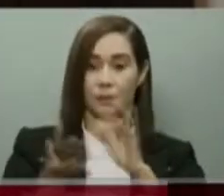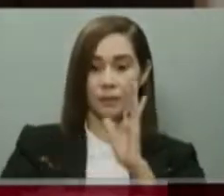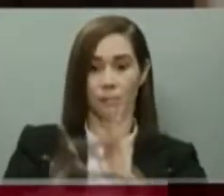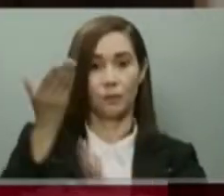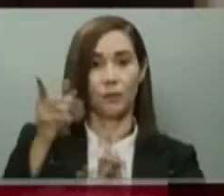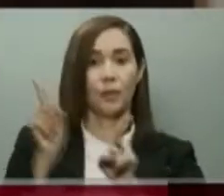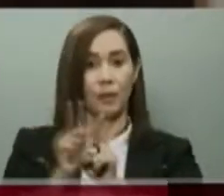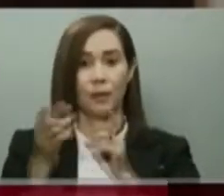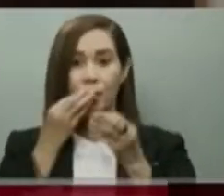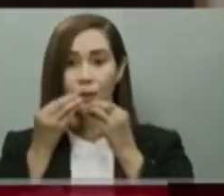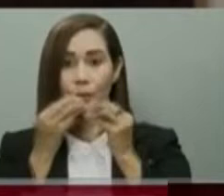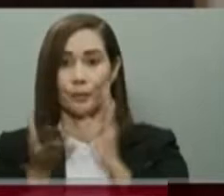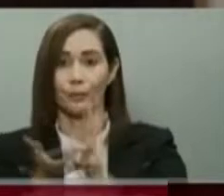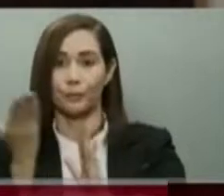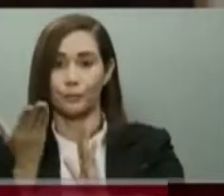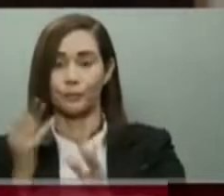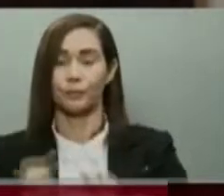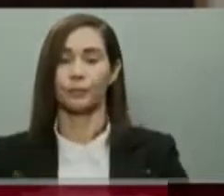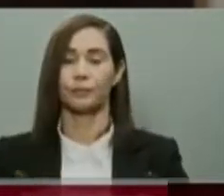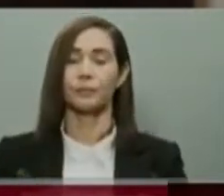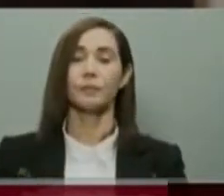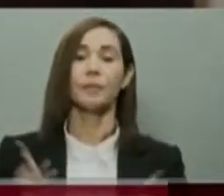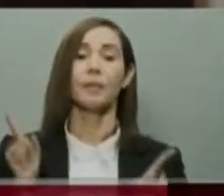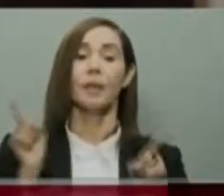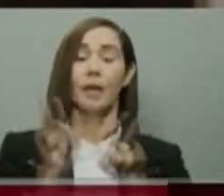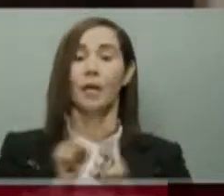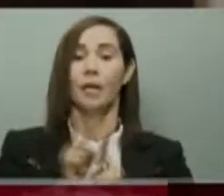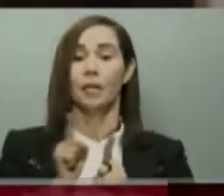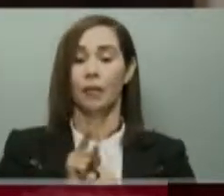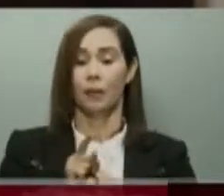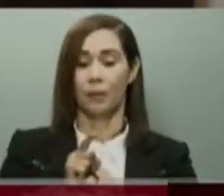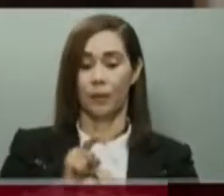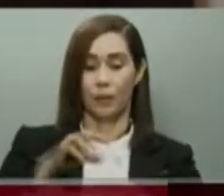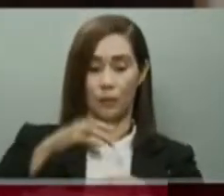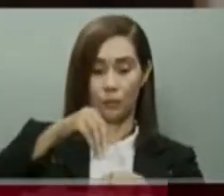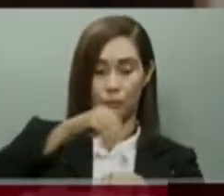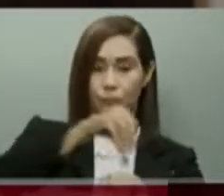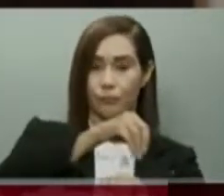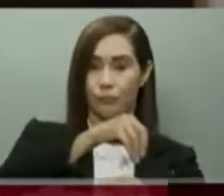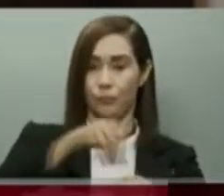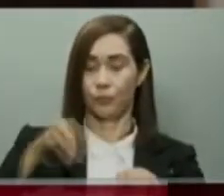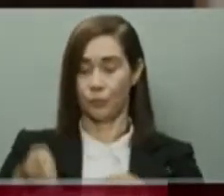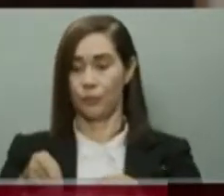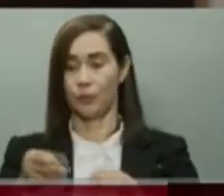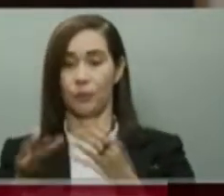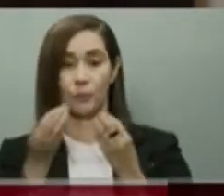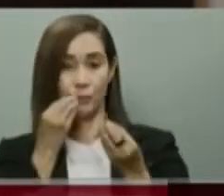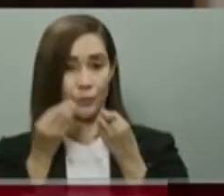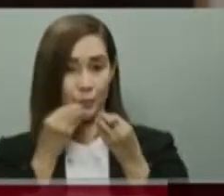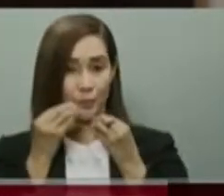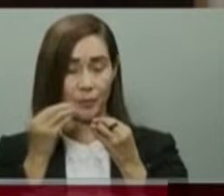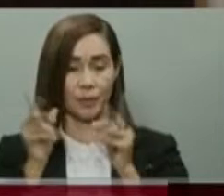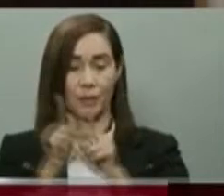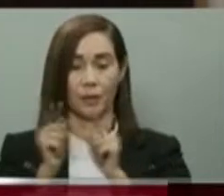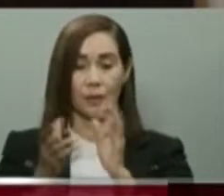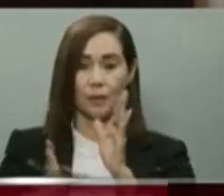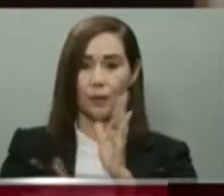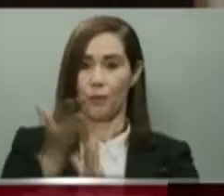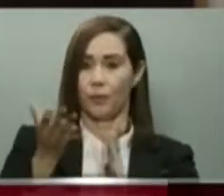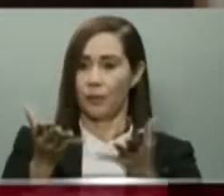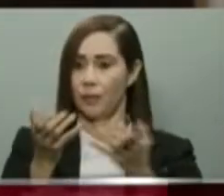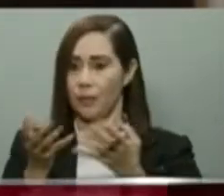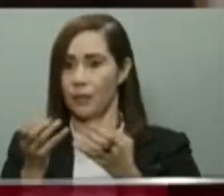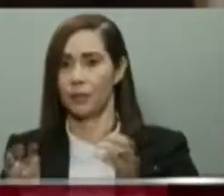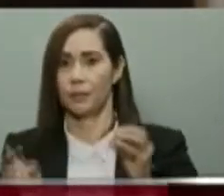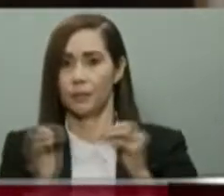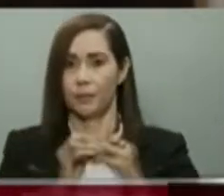fertilizantes. También la mayor cantidad de superficie de cultivos y las tasas de aplicación de nutrientes aumentan la demanda y